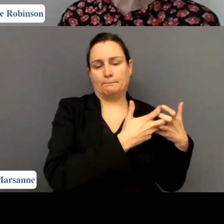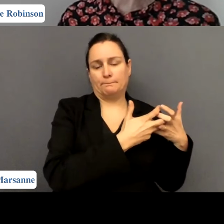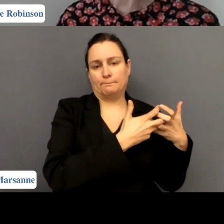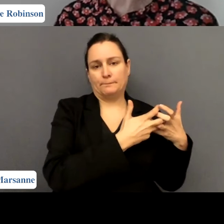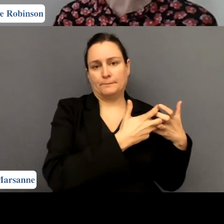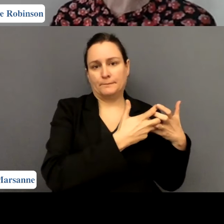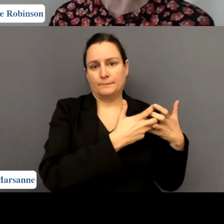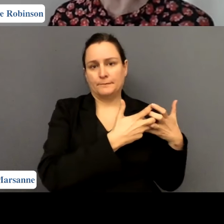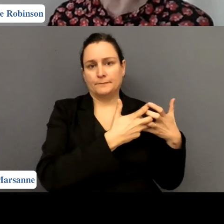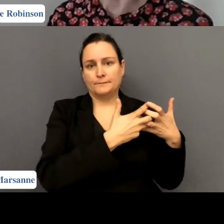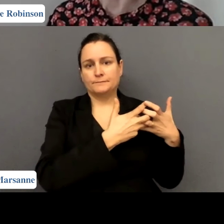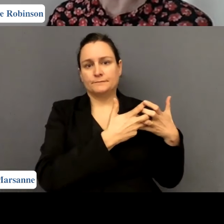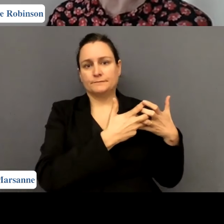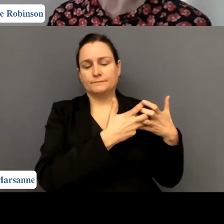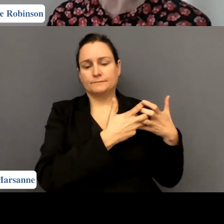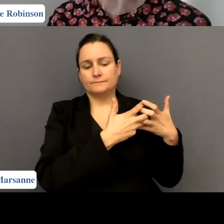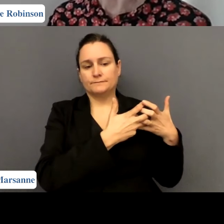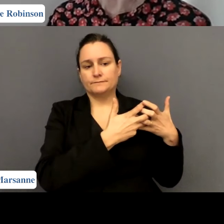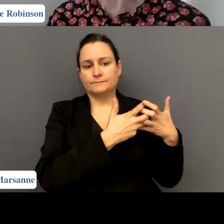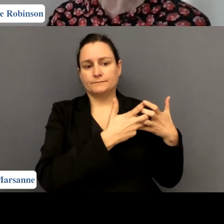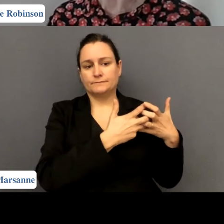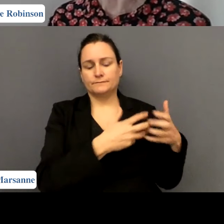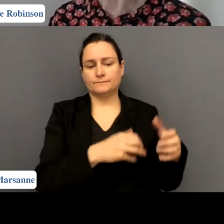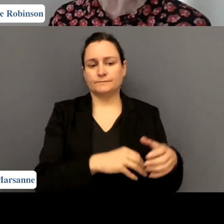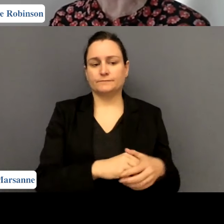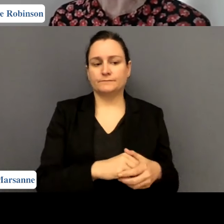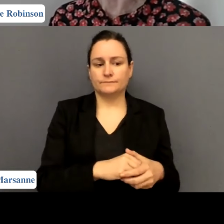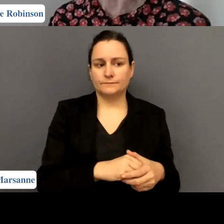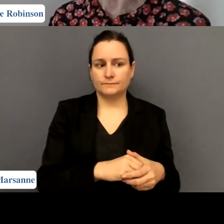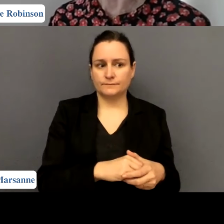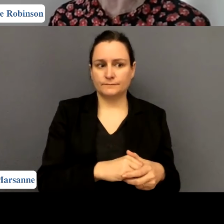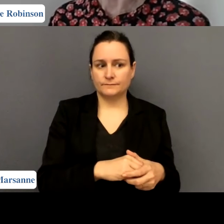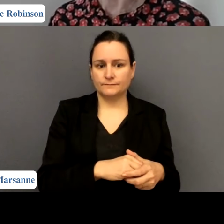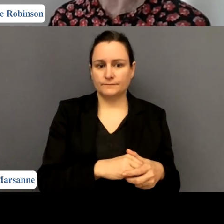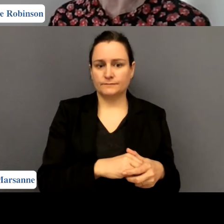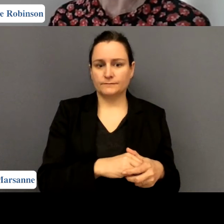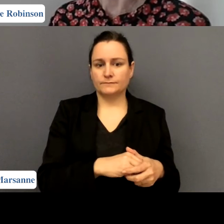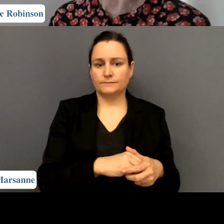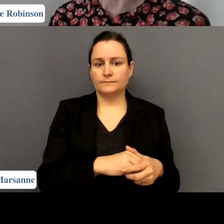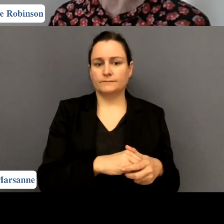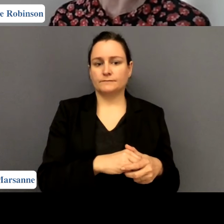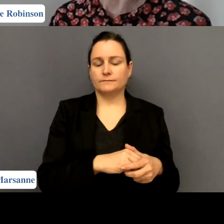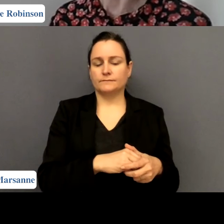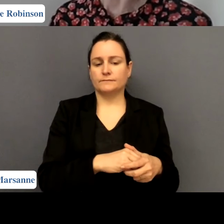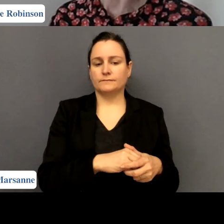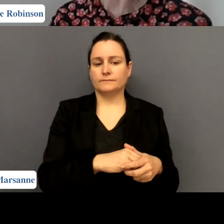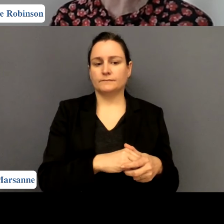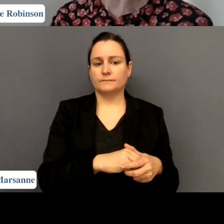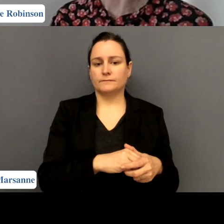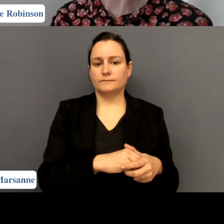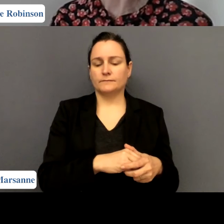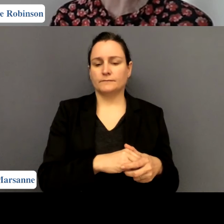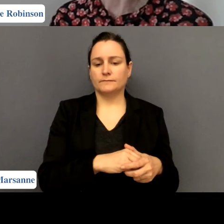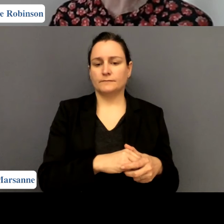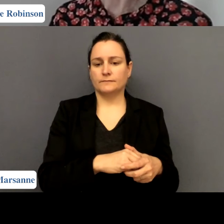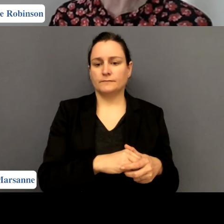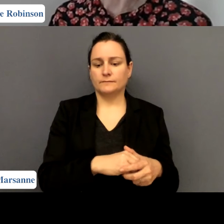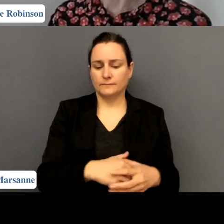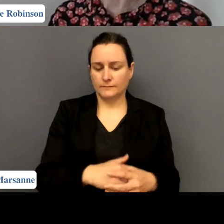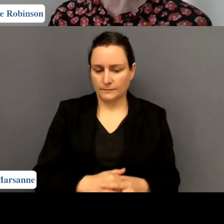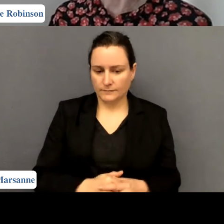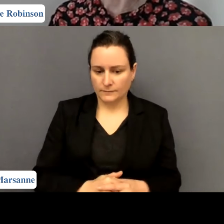muy necesario, ha sido, como decíamos recién, en estos dos años de puesta en marcha hemos logrado